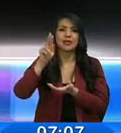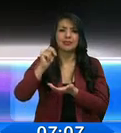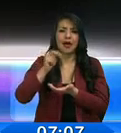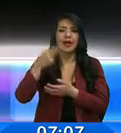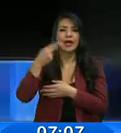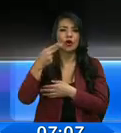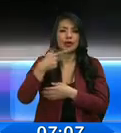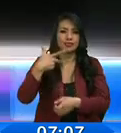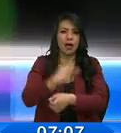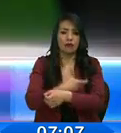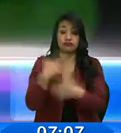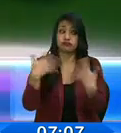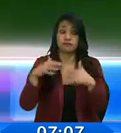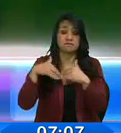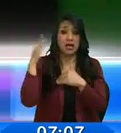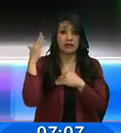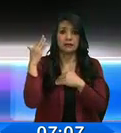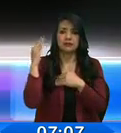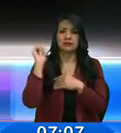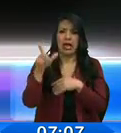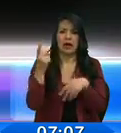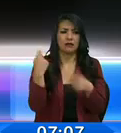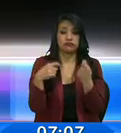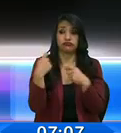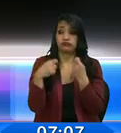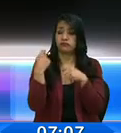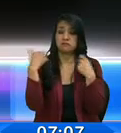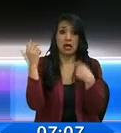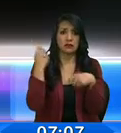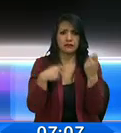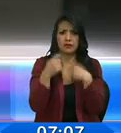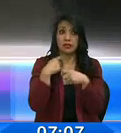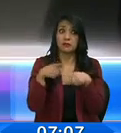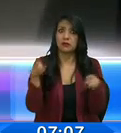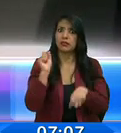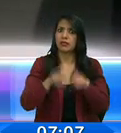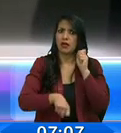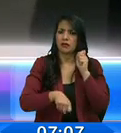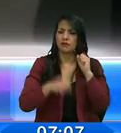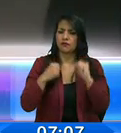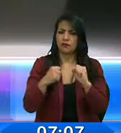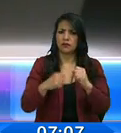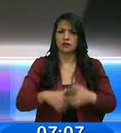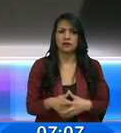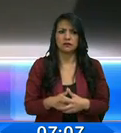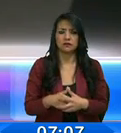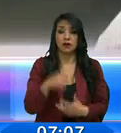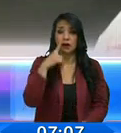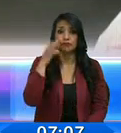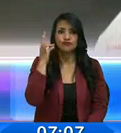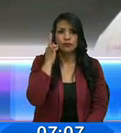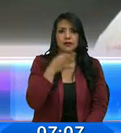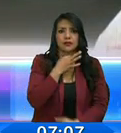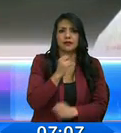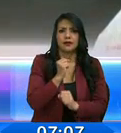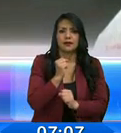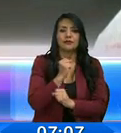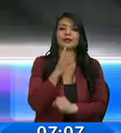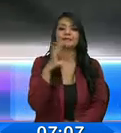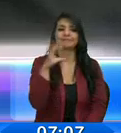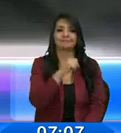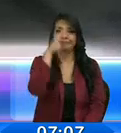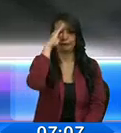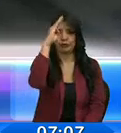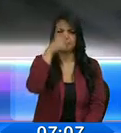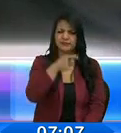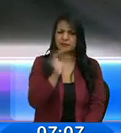más cotizada y una de las drogas que más daño produce a la sociedad. El nerviosismo de la pareja prácticamente los delató. La caleta fue diseñada de